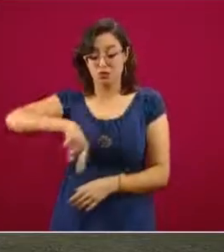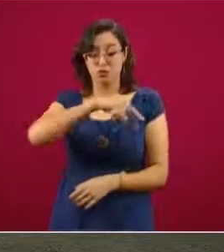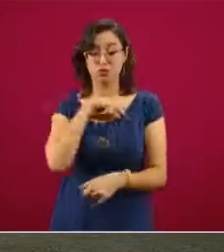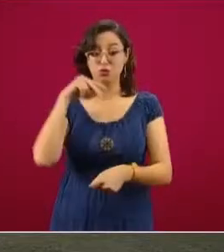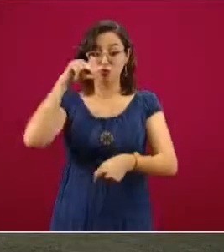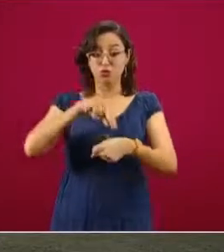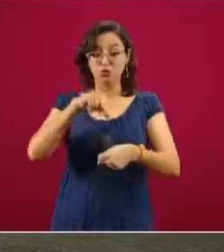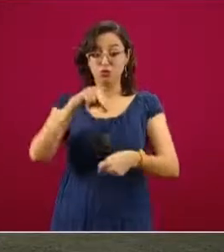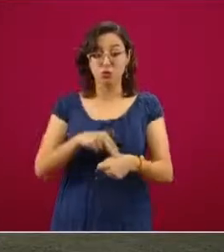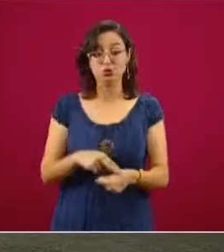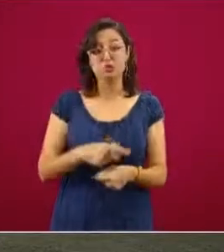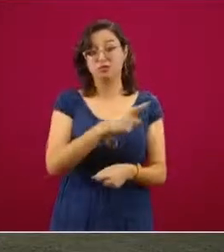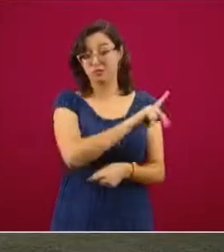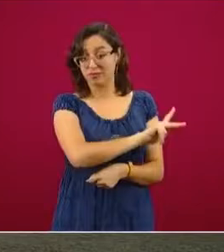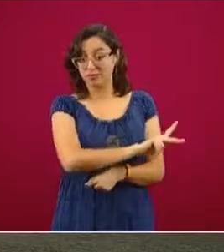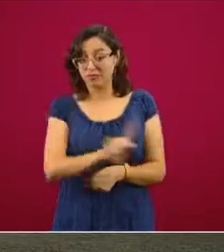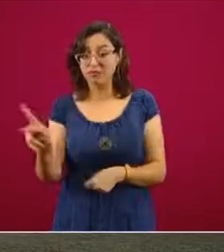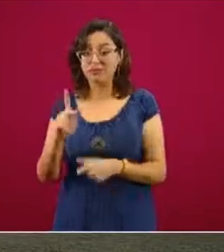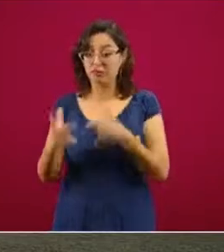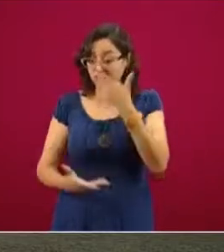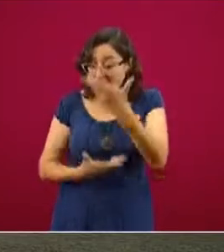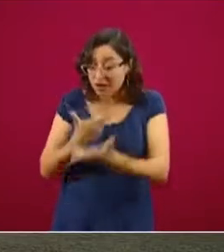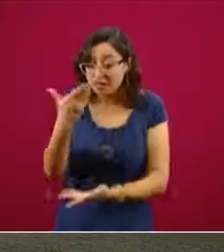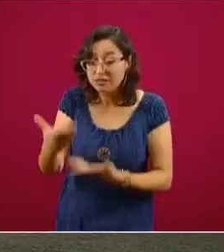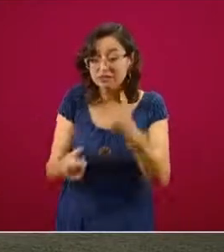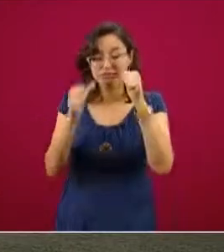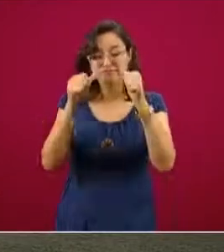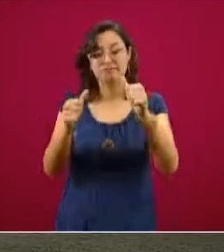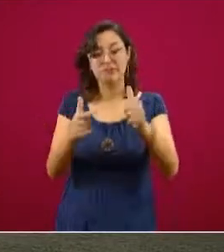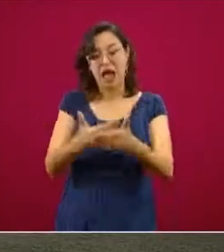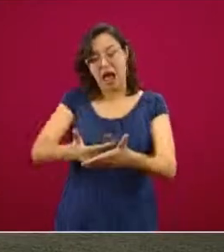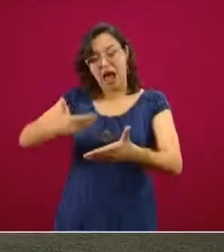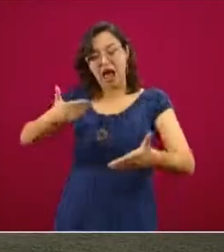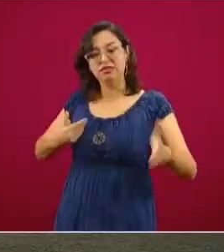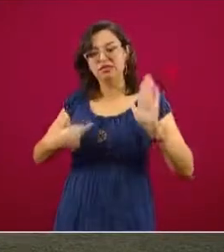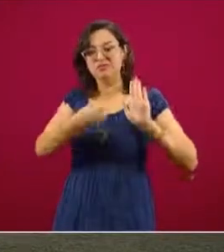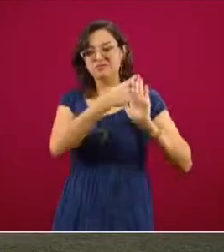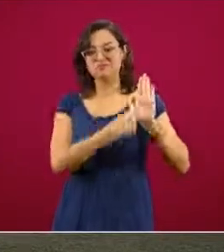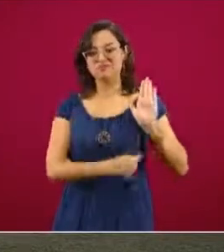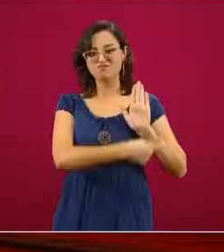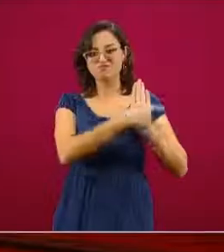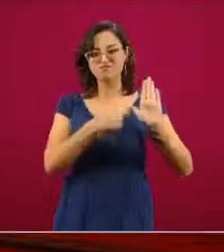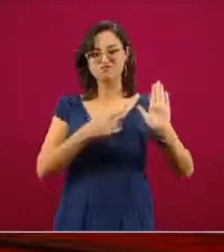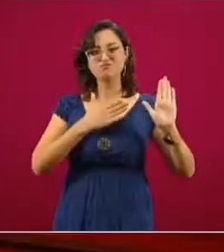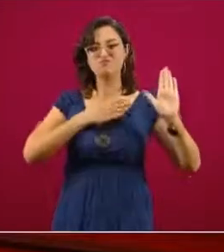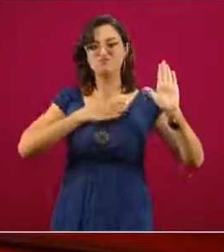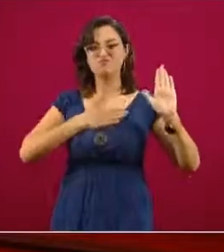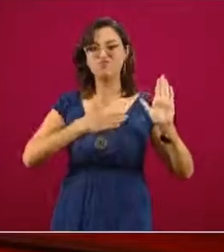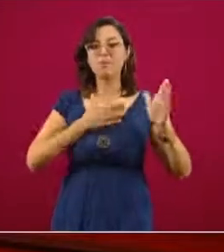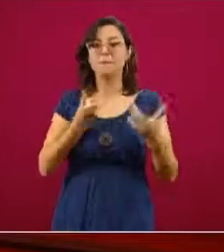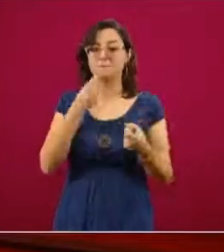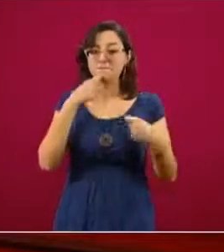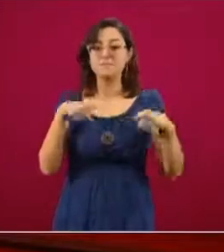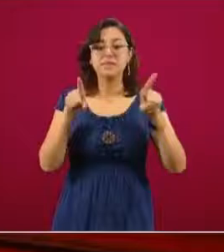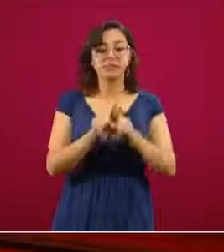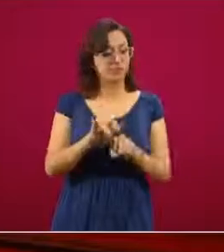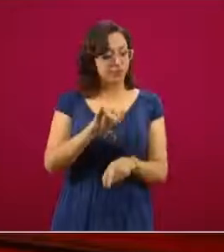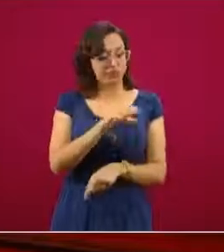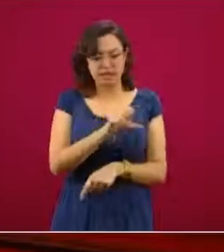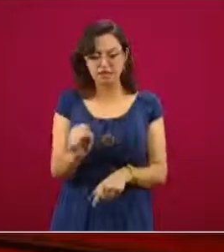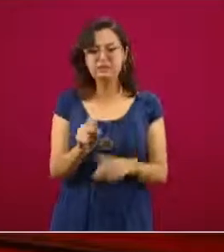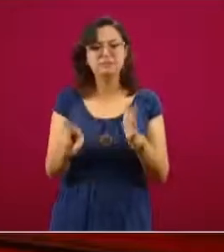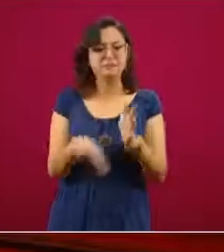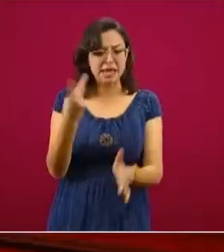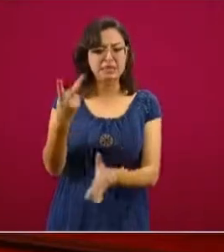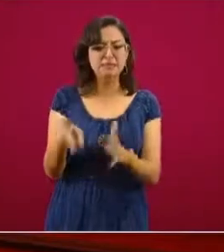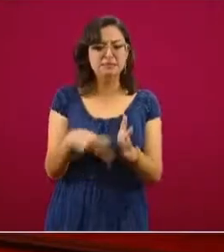que hicieron todos aquellos que dedican su vida a salvar la vida de los demás. Y además es porque lo ha hecho el Seguro Social en otras